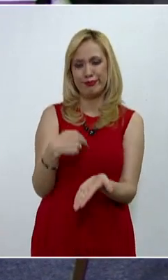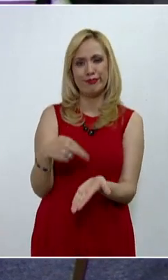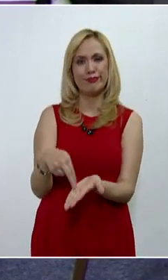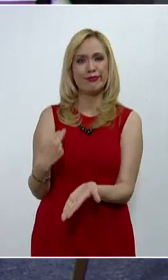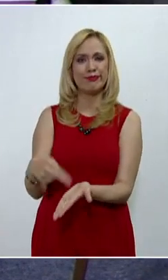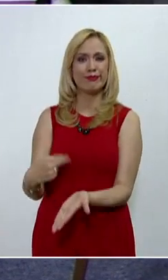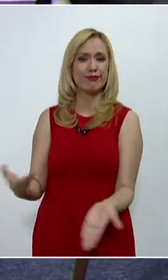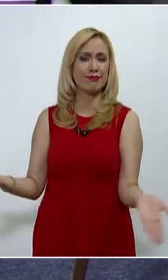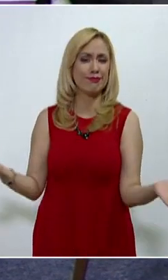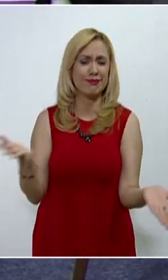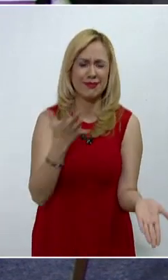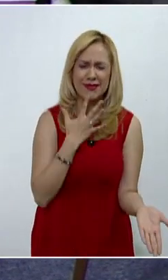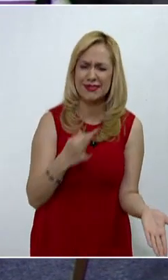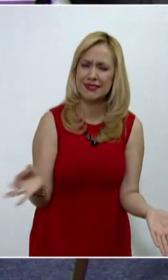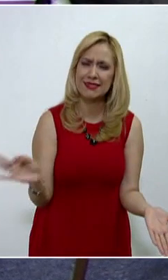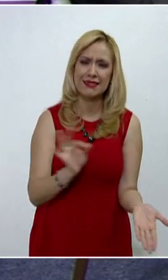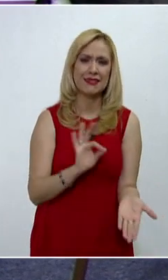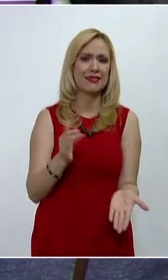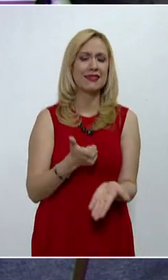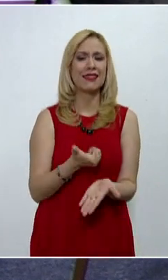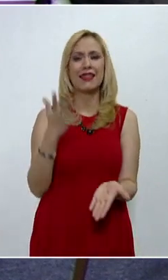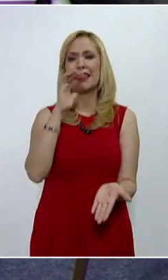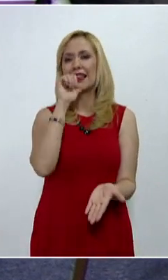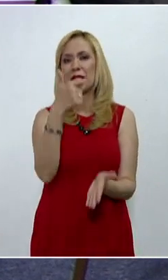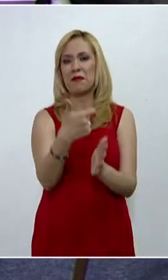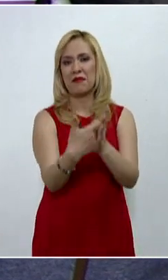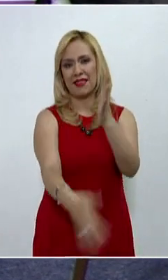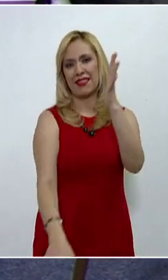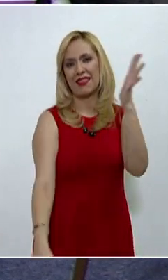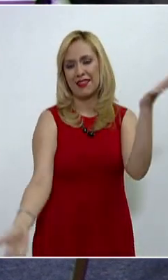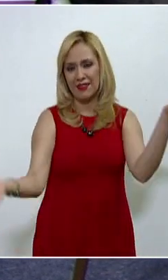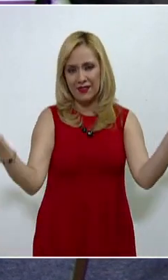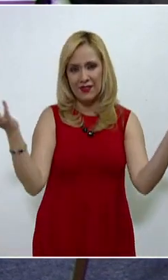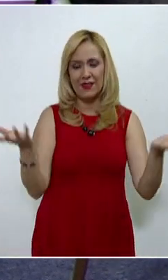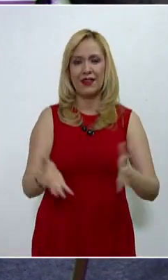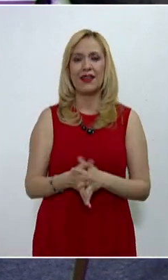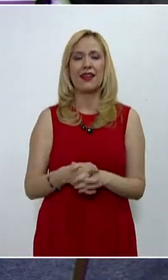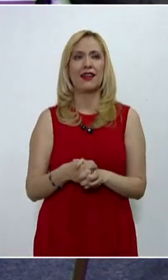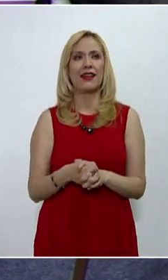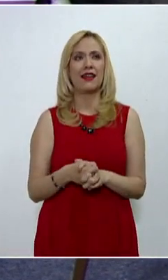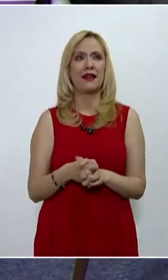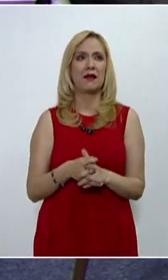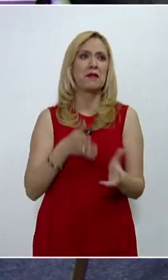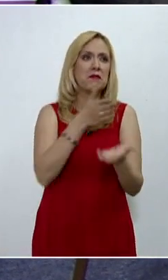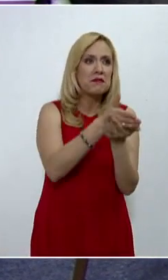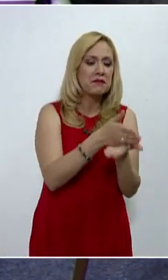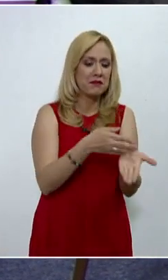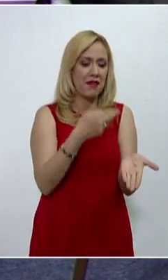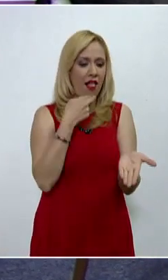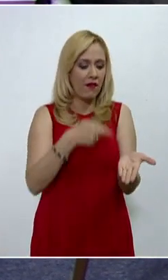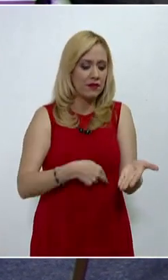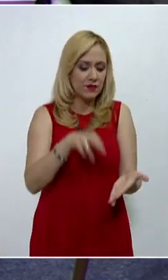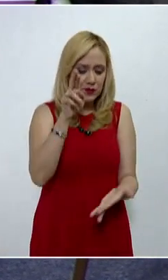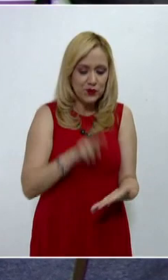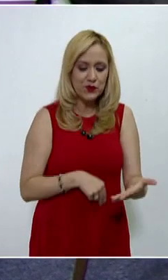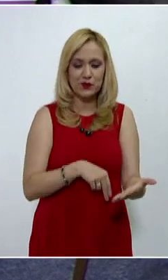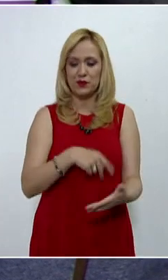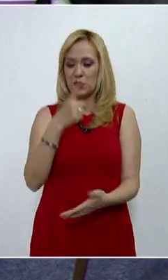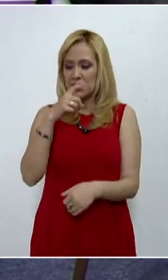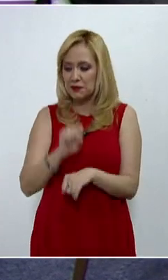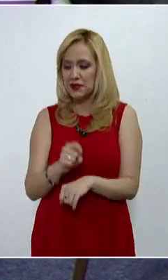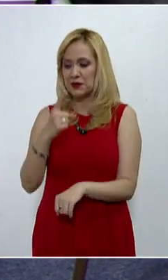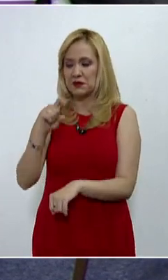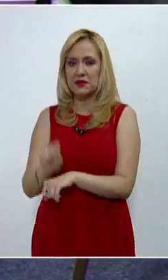muchas y que sí está demostrada su eficiencia, ¿no? O sea, de verdad ir a firmar semana con semana frente al